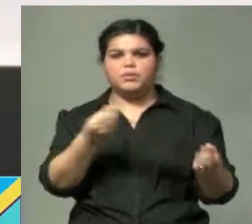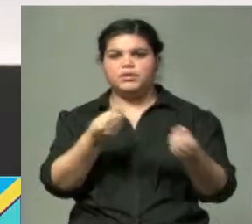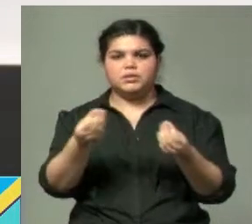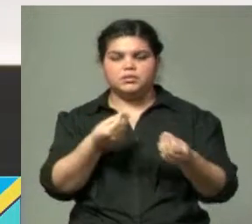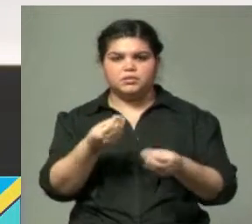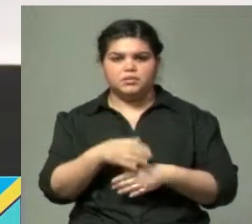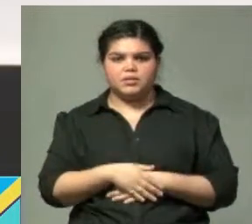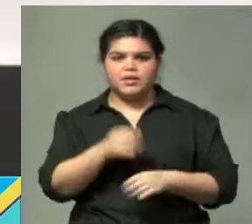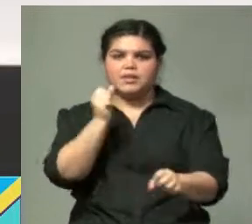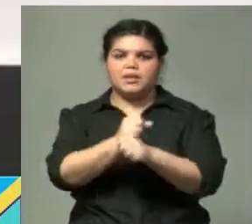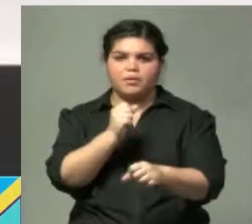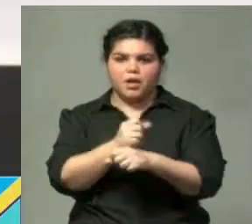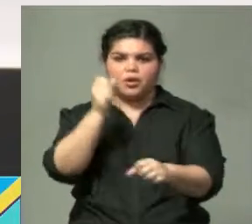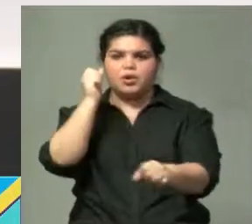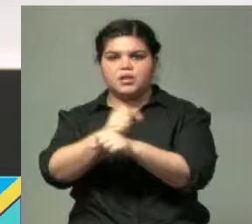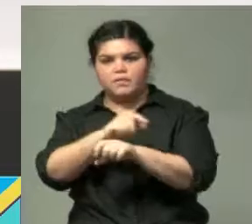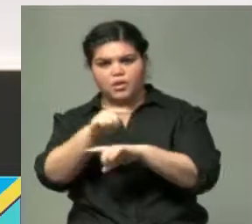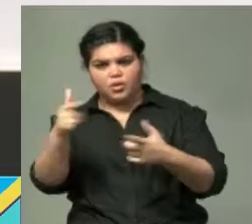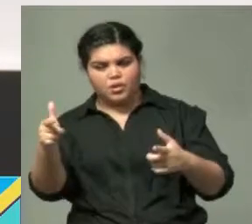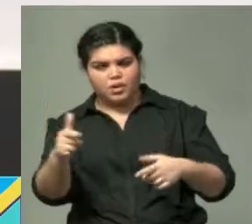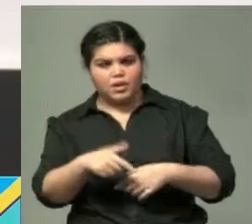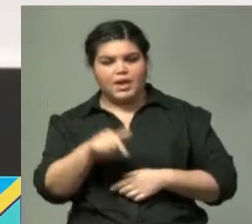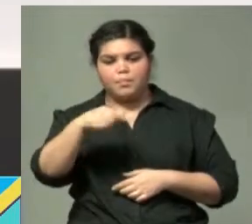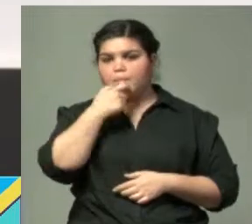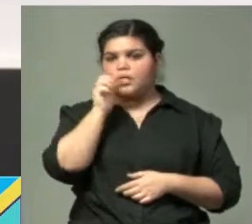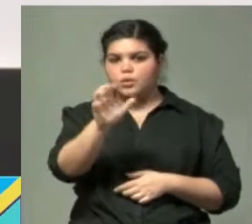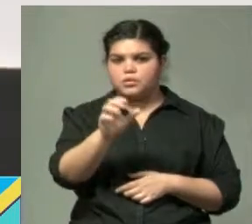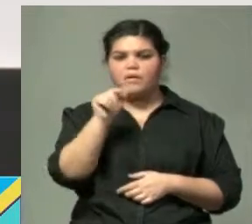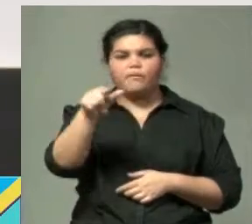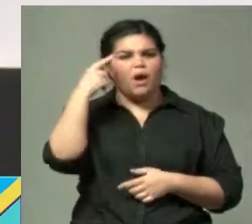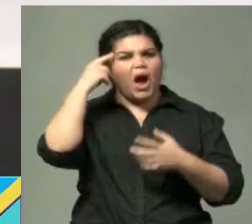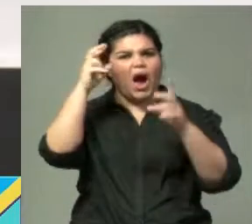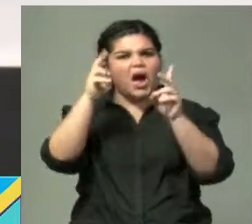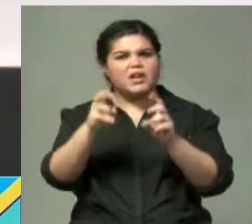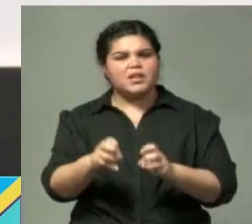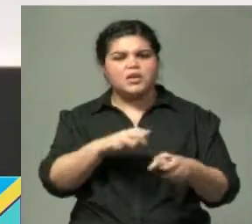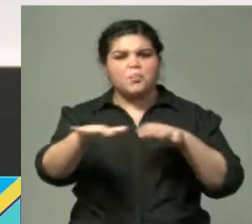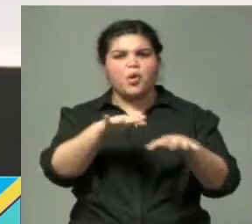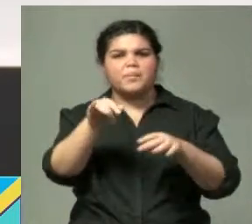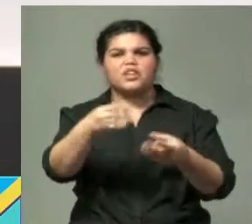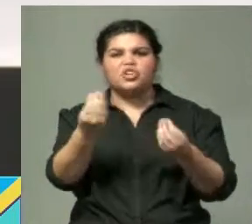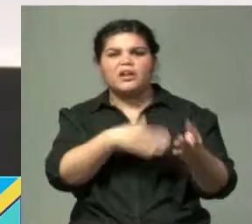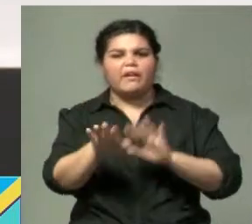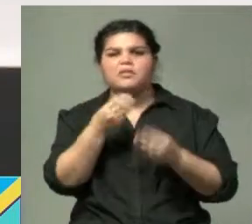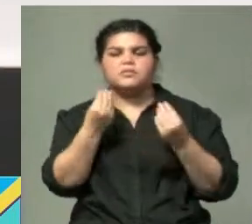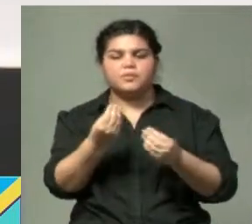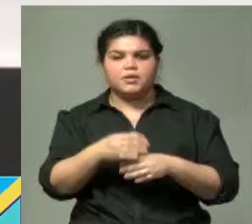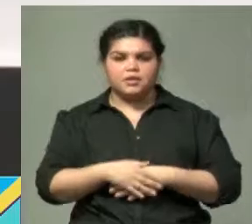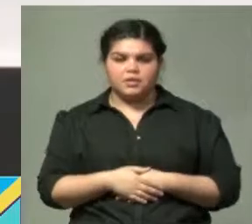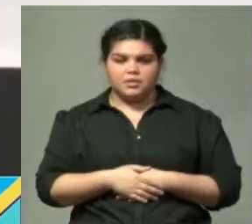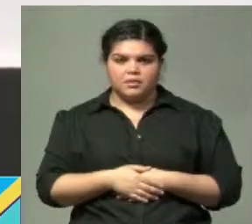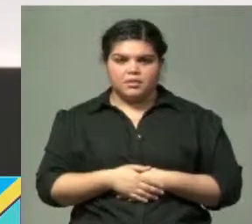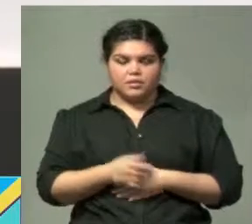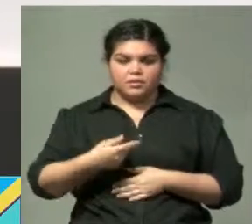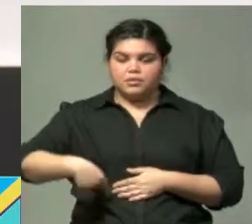empleo, el desempleo también en la provincia de Mendoza. ¿Cuál es el análisis que hacen ustedes desde el movimiento? Bien, nosotros